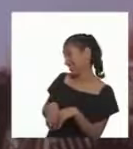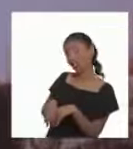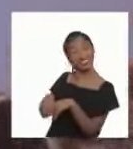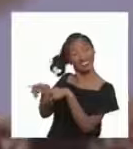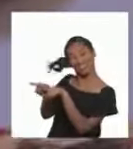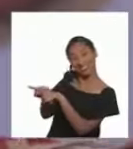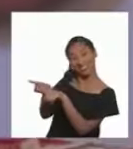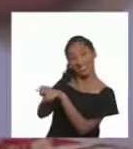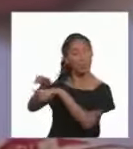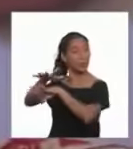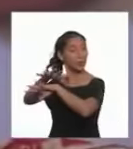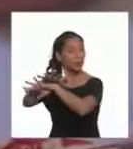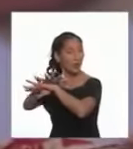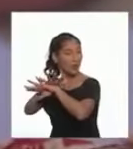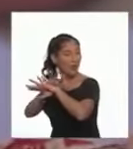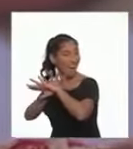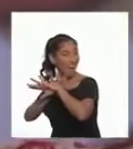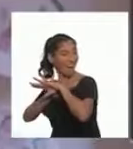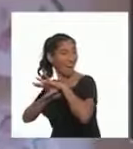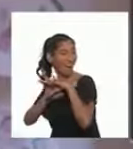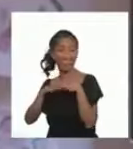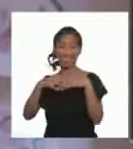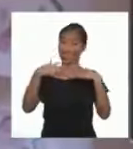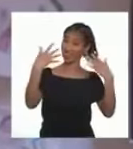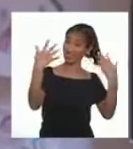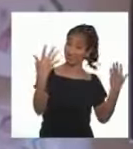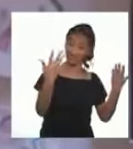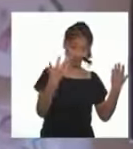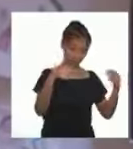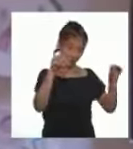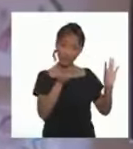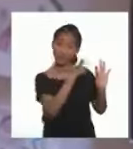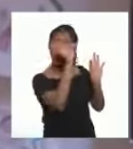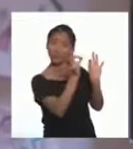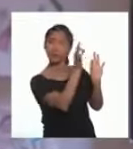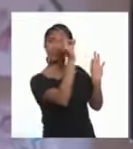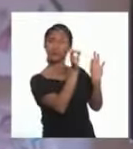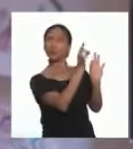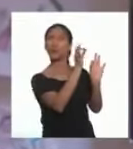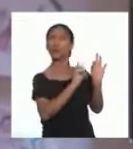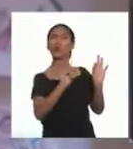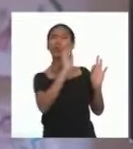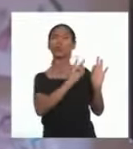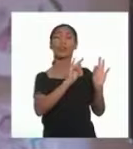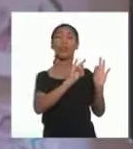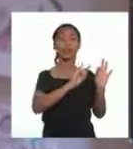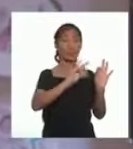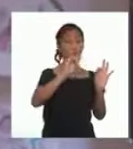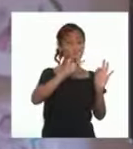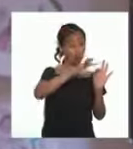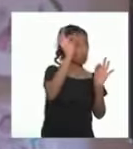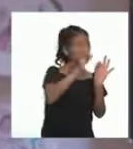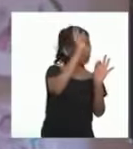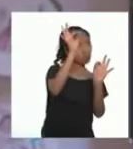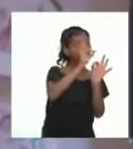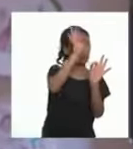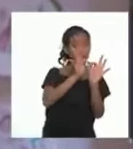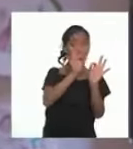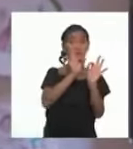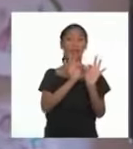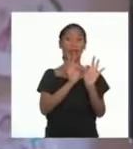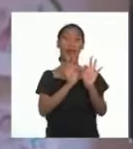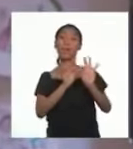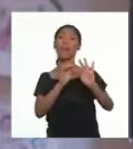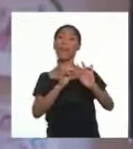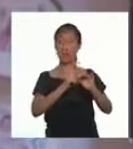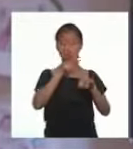¡También es muy suave! ¡Ah! Es que para hacer estos tejidos usan lana de alpaca o de oveja. La